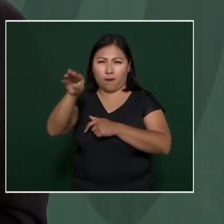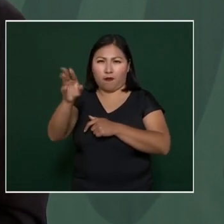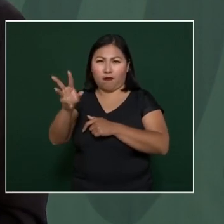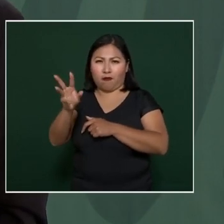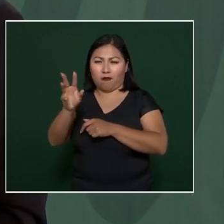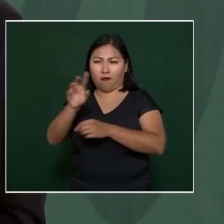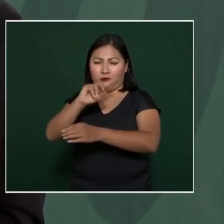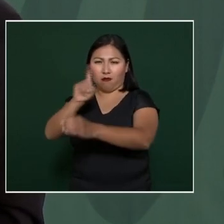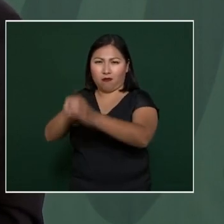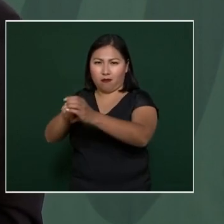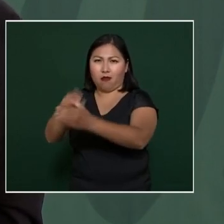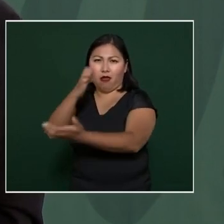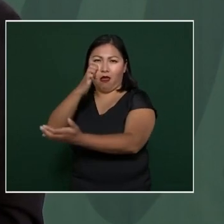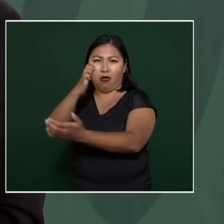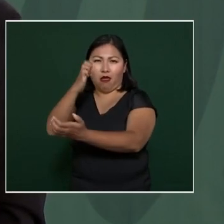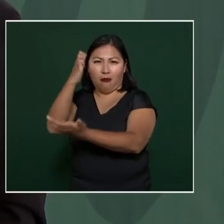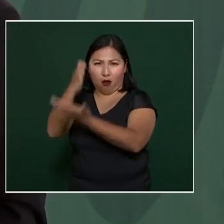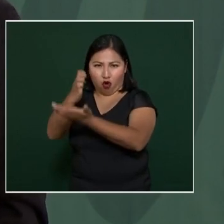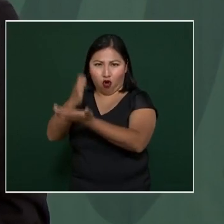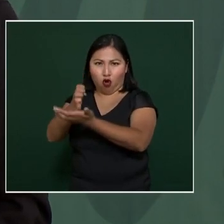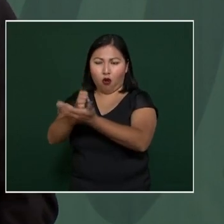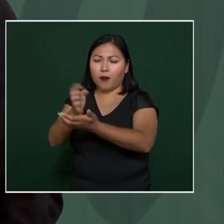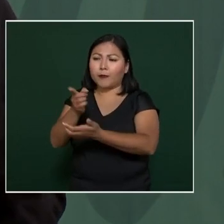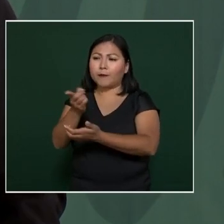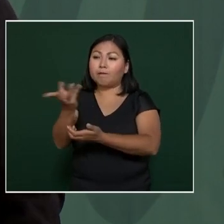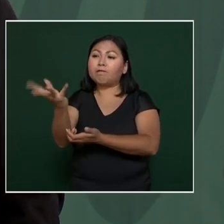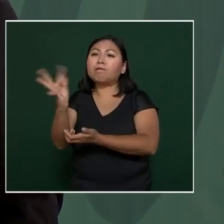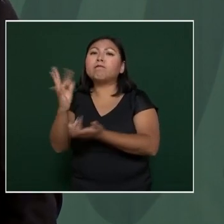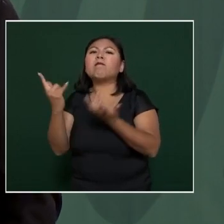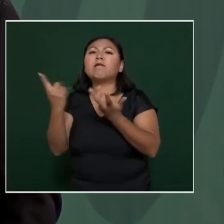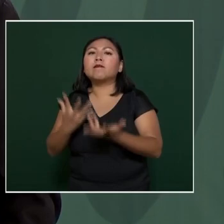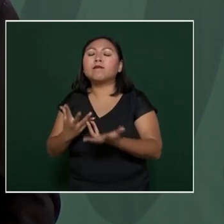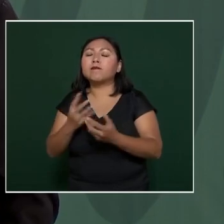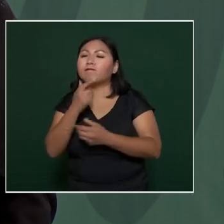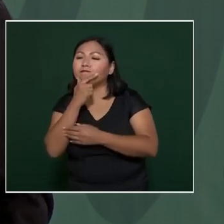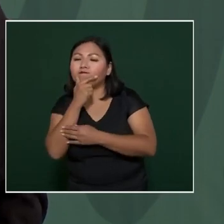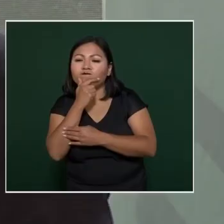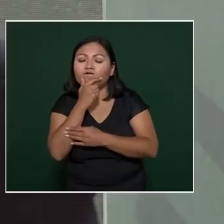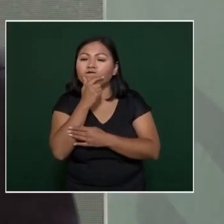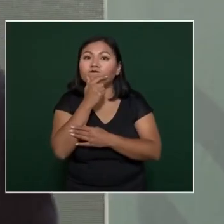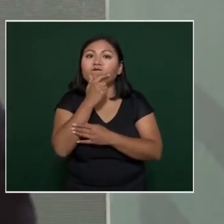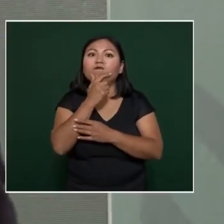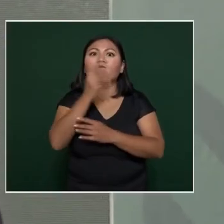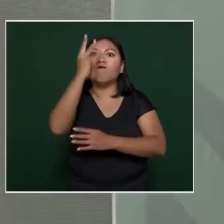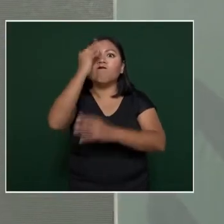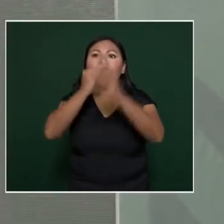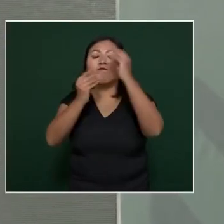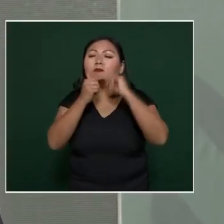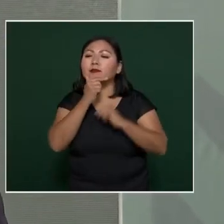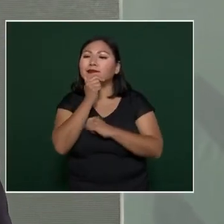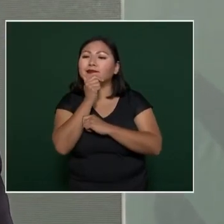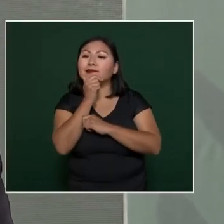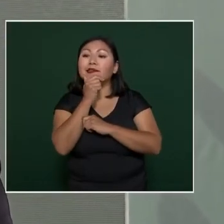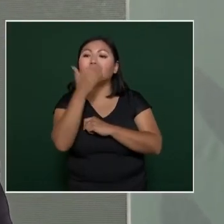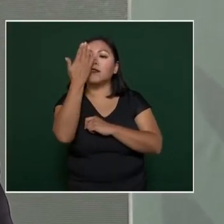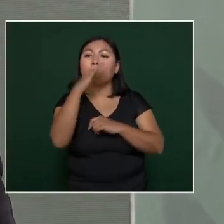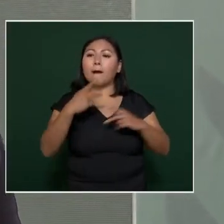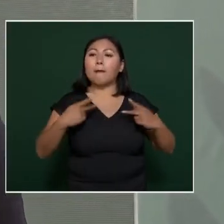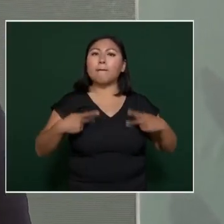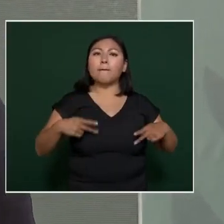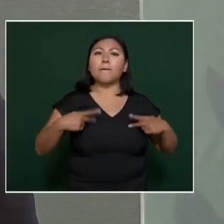de ir analizando Cómo perdía poder adquisitivo el salario mínimo en el